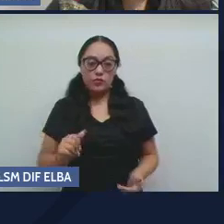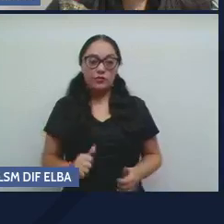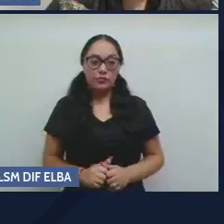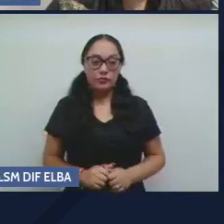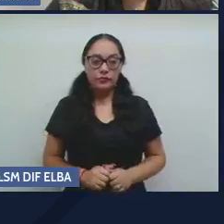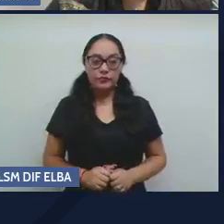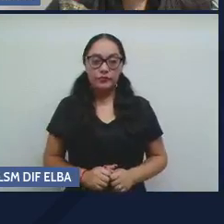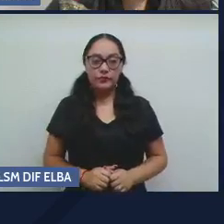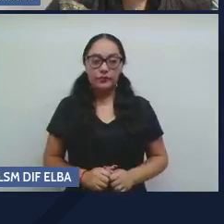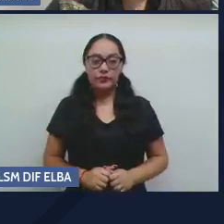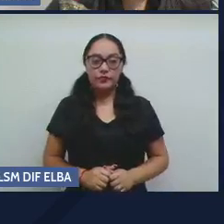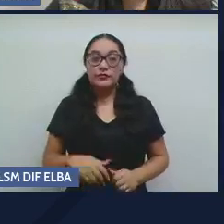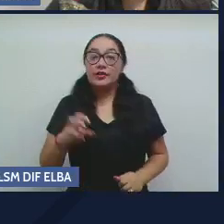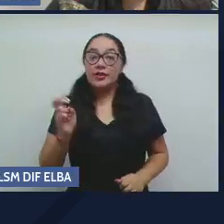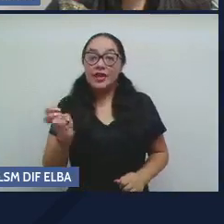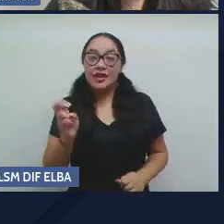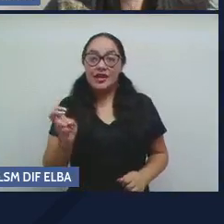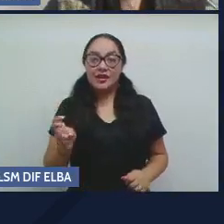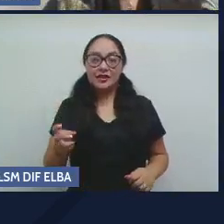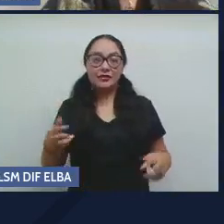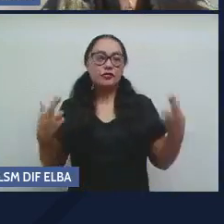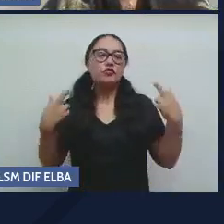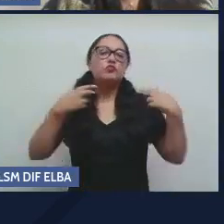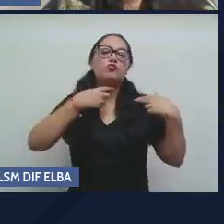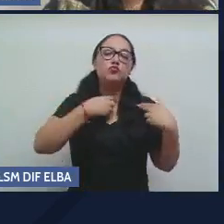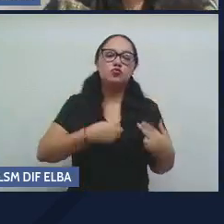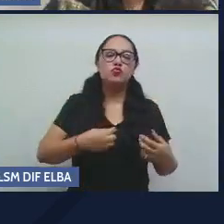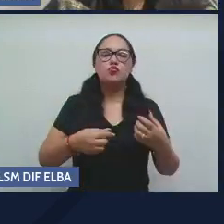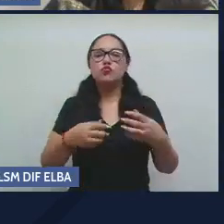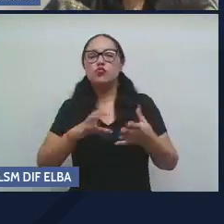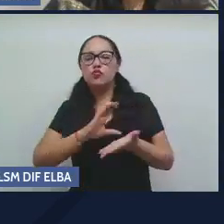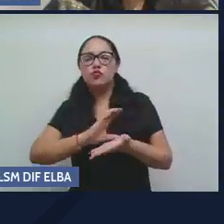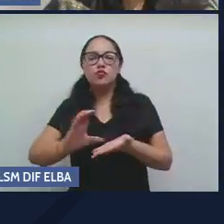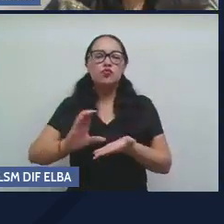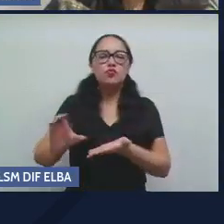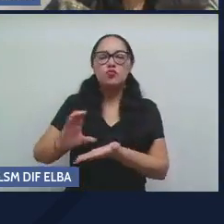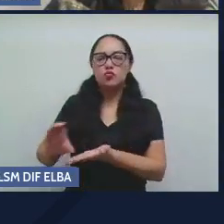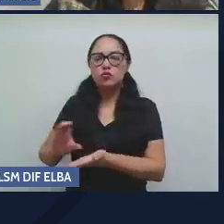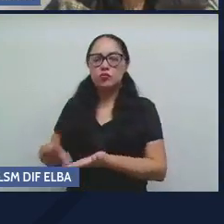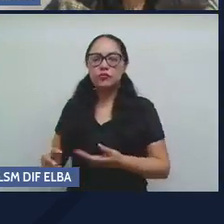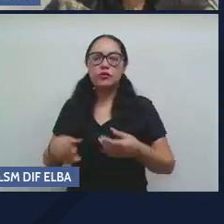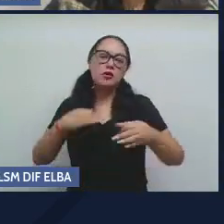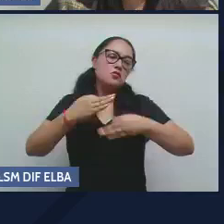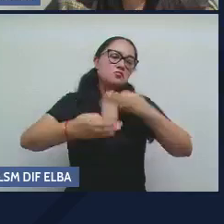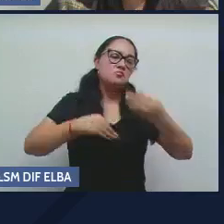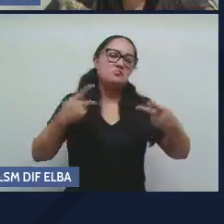esas joyas serán repartidas entre todos los herederos.